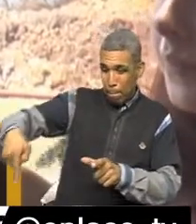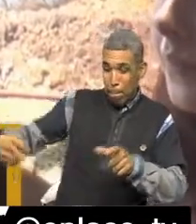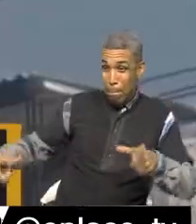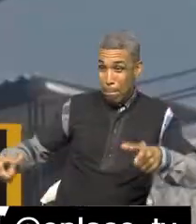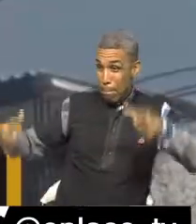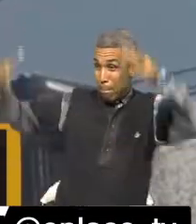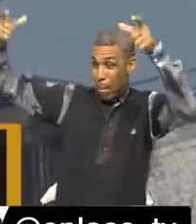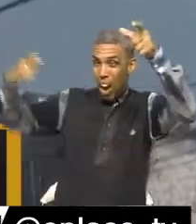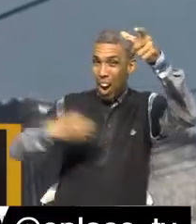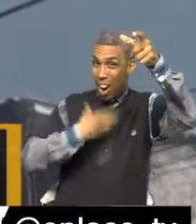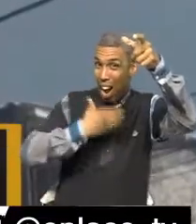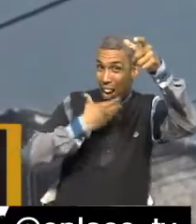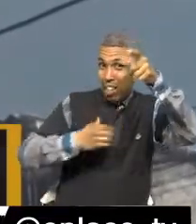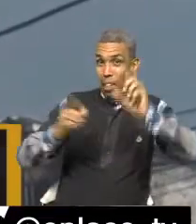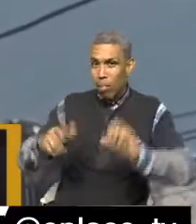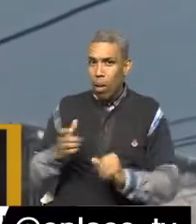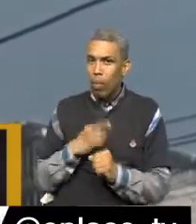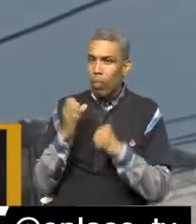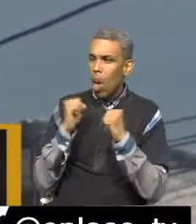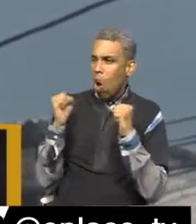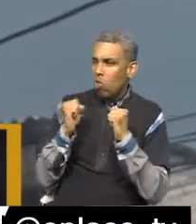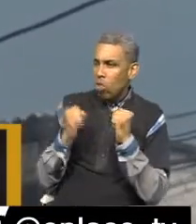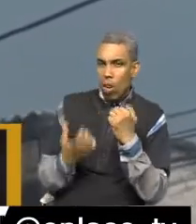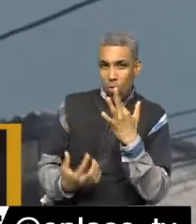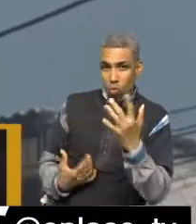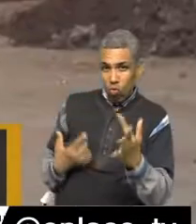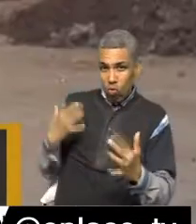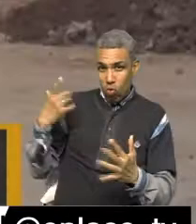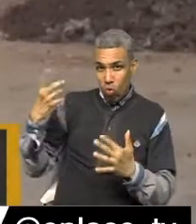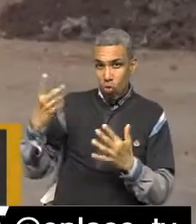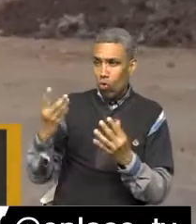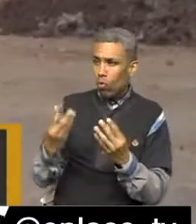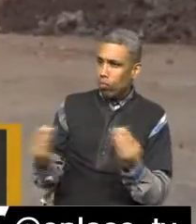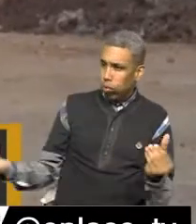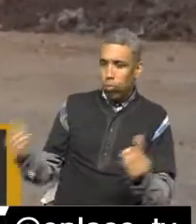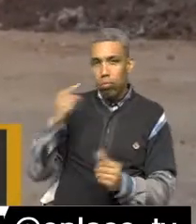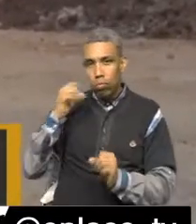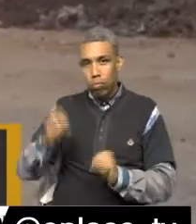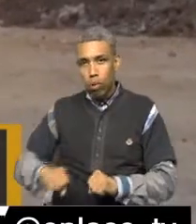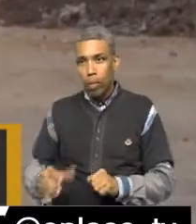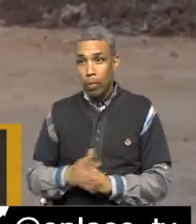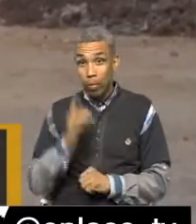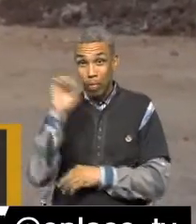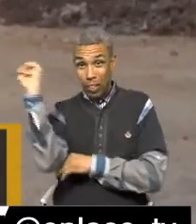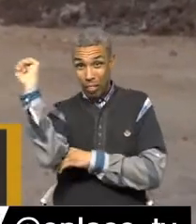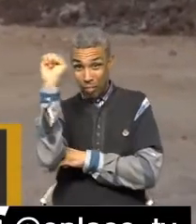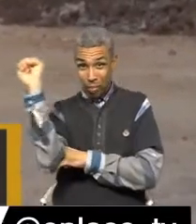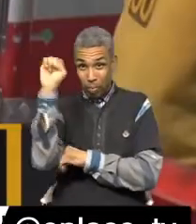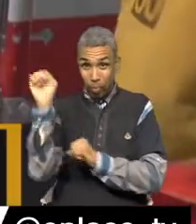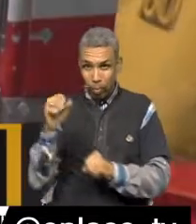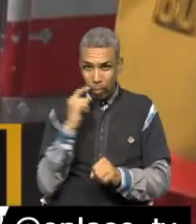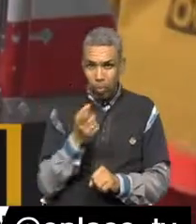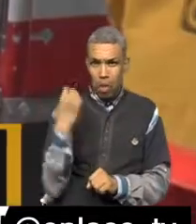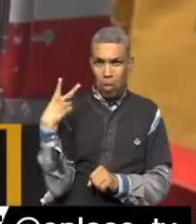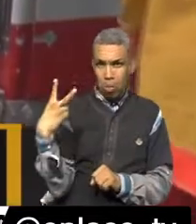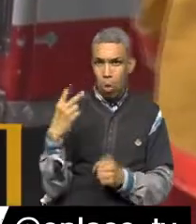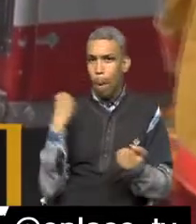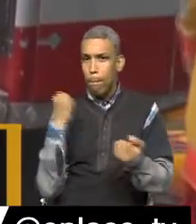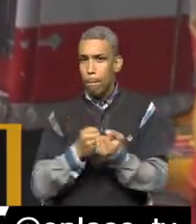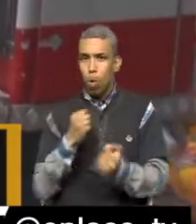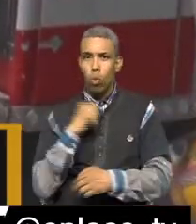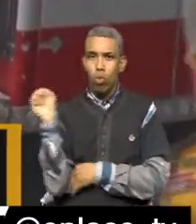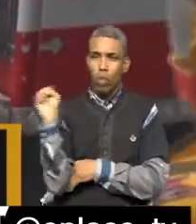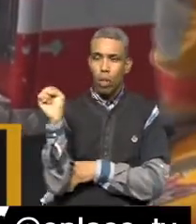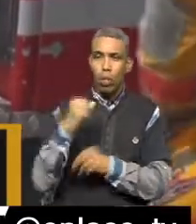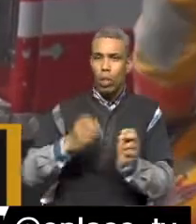de café. El fuego inició en el cuarto de residuos de café y para su control debió utilizarse una máquina contra incendio, dos carros de apoyo y 20 unidades